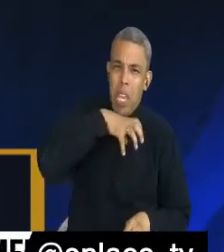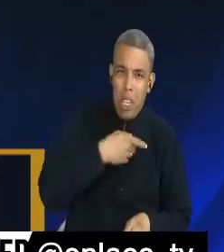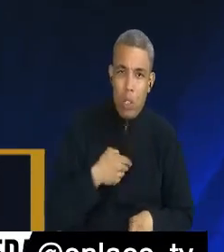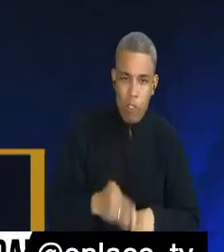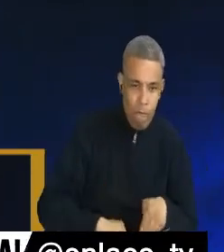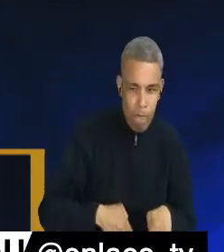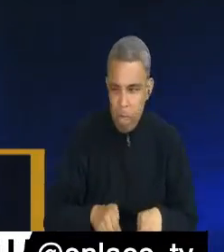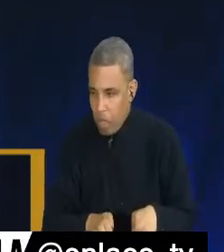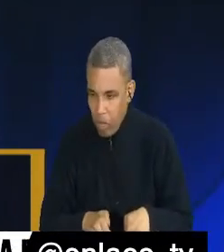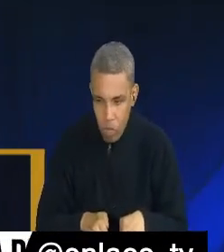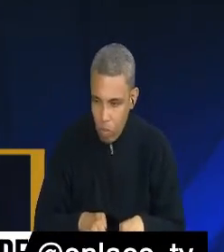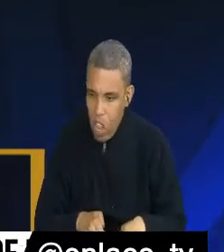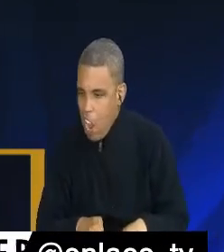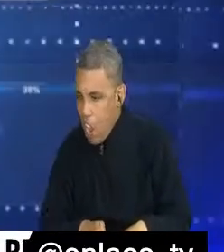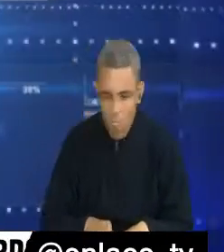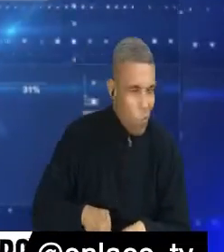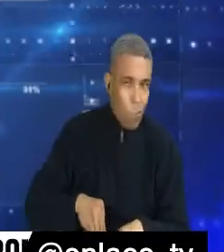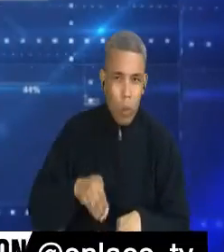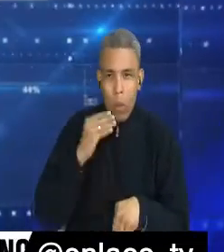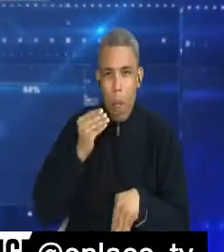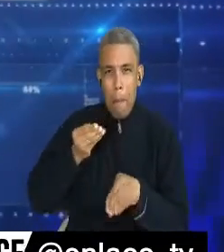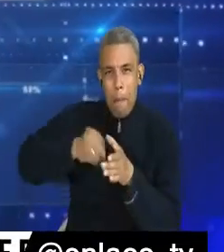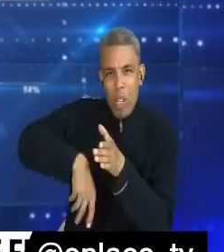cultura ciudadana señores